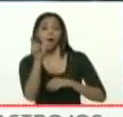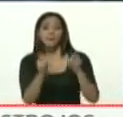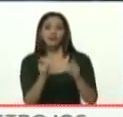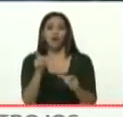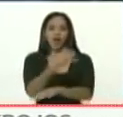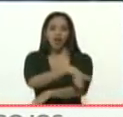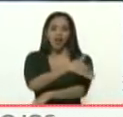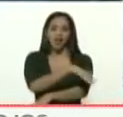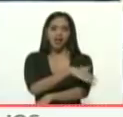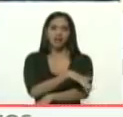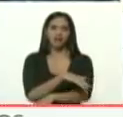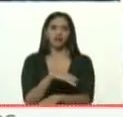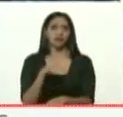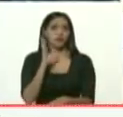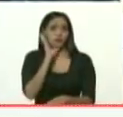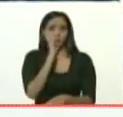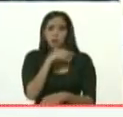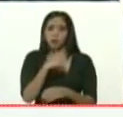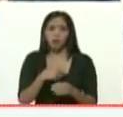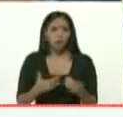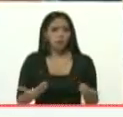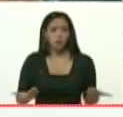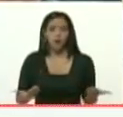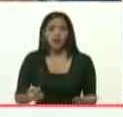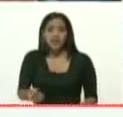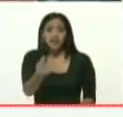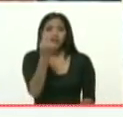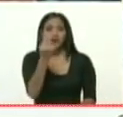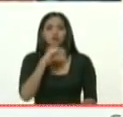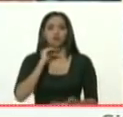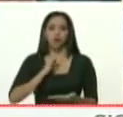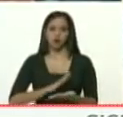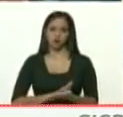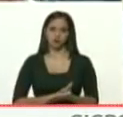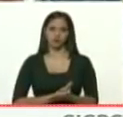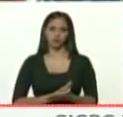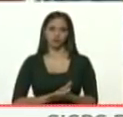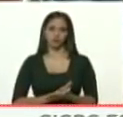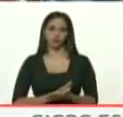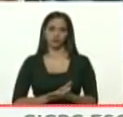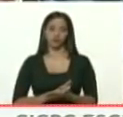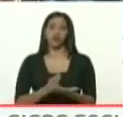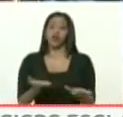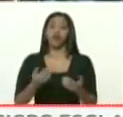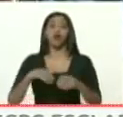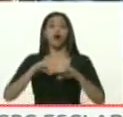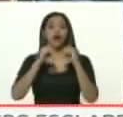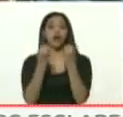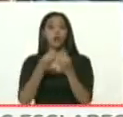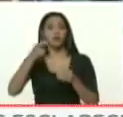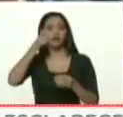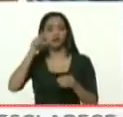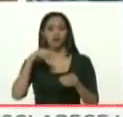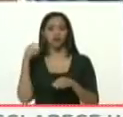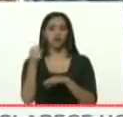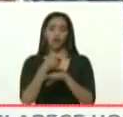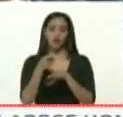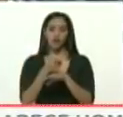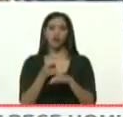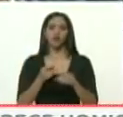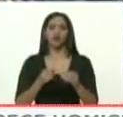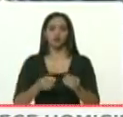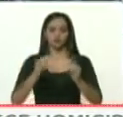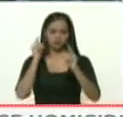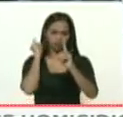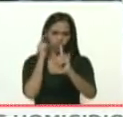calle, no hubo ni un fallecido. Los organismos de seguridad del Estado y el orden público actuó